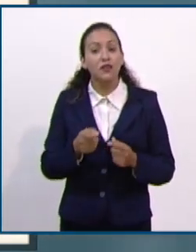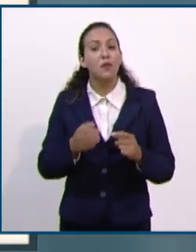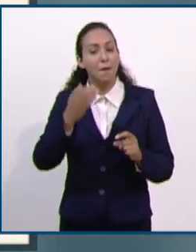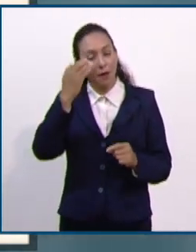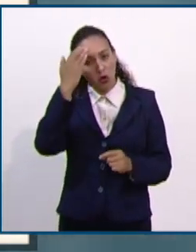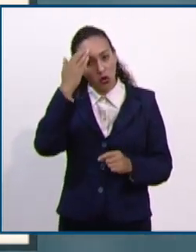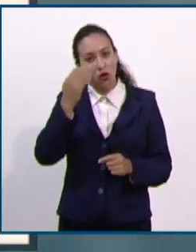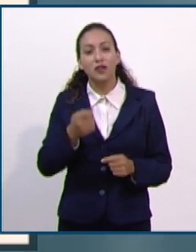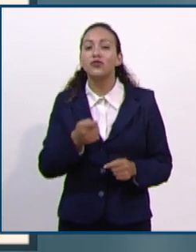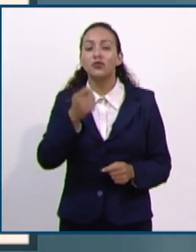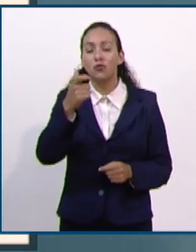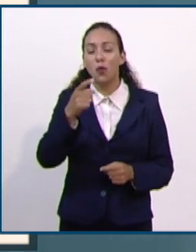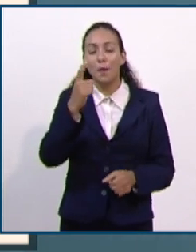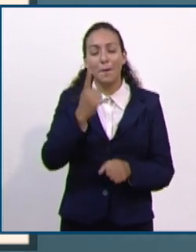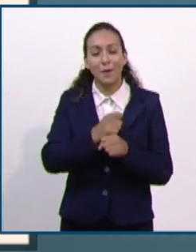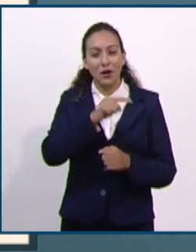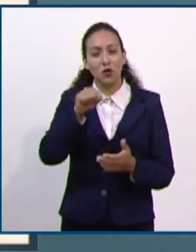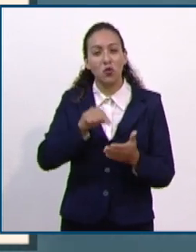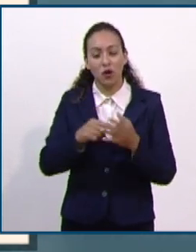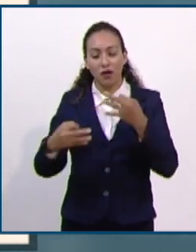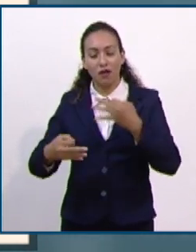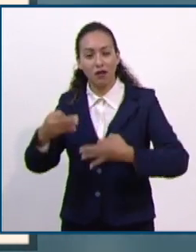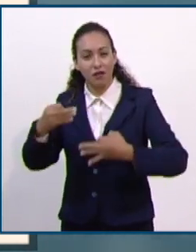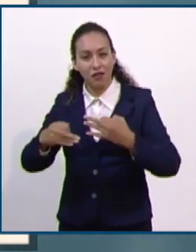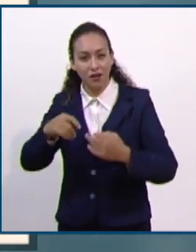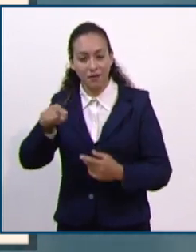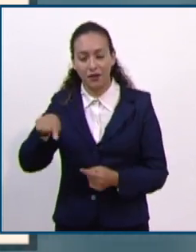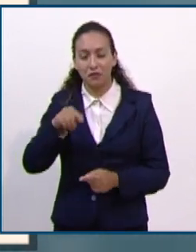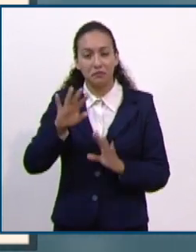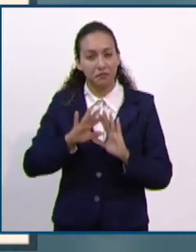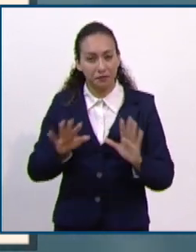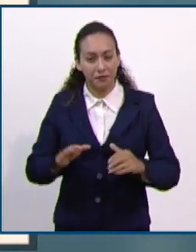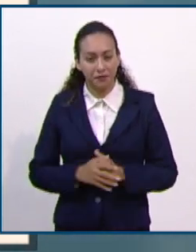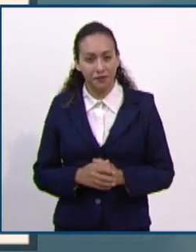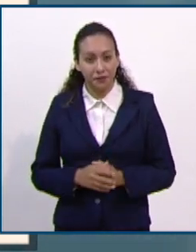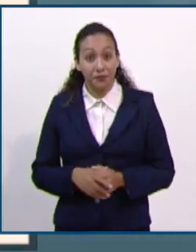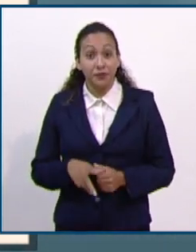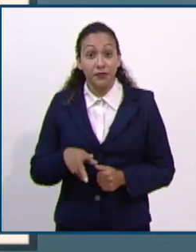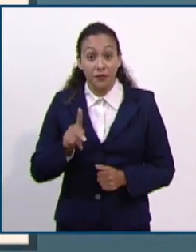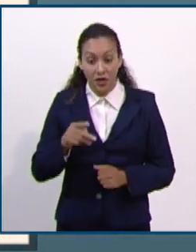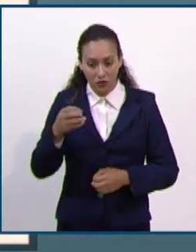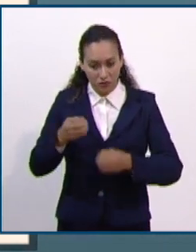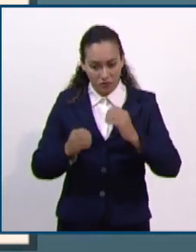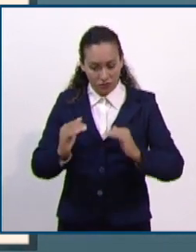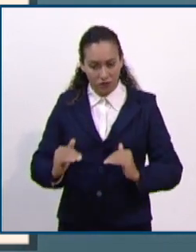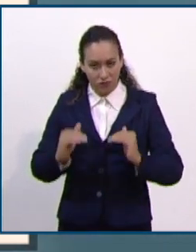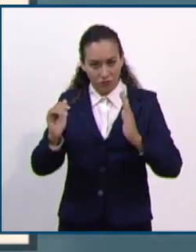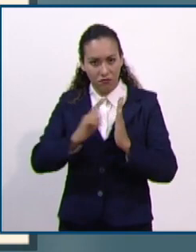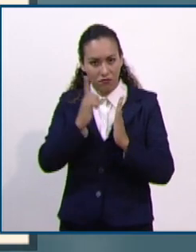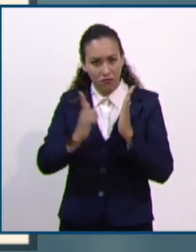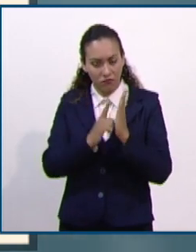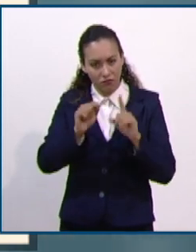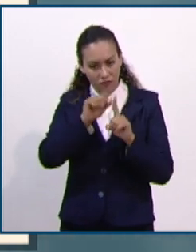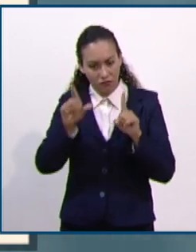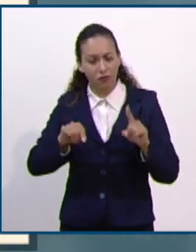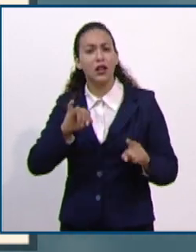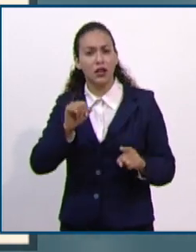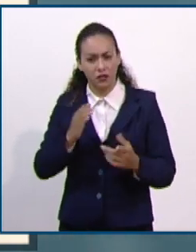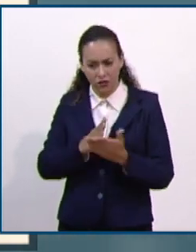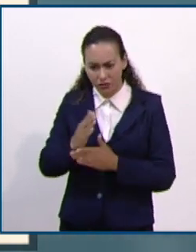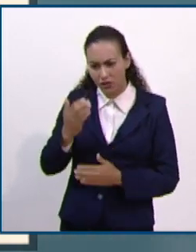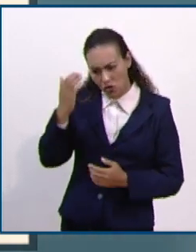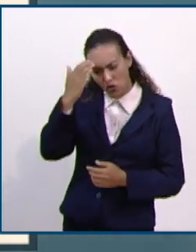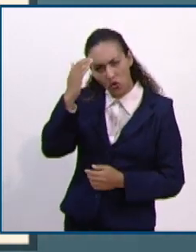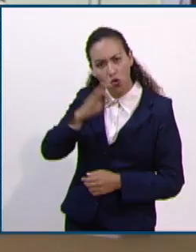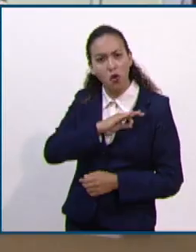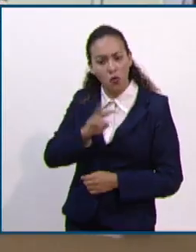primera y única instancia por los tribunales colegiados de circuito. Sin embargo, la Suprema Corte puede conocer de estos asuntos en casos